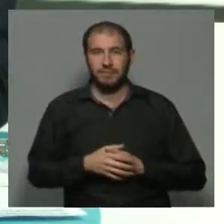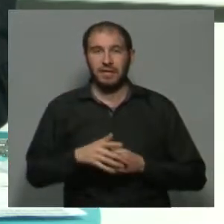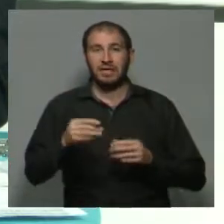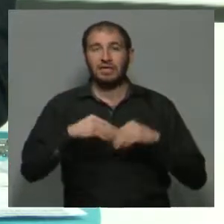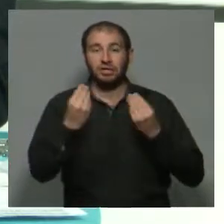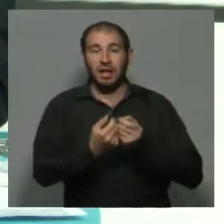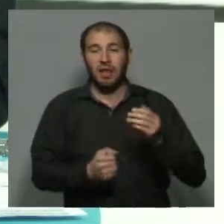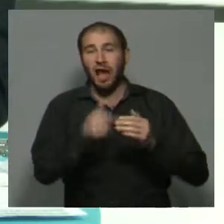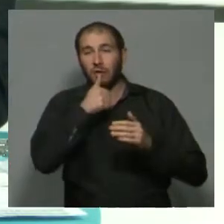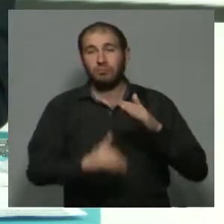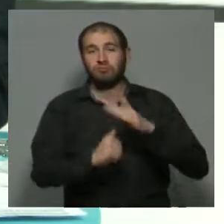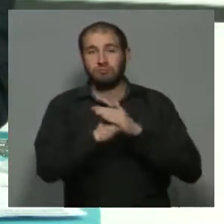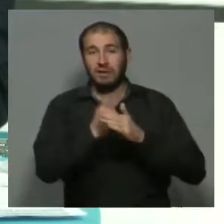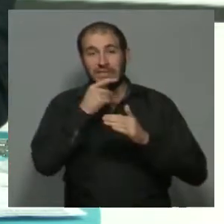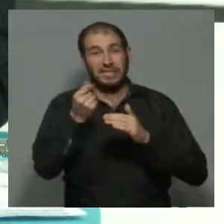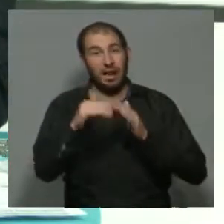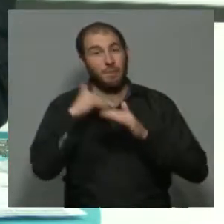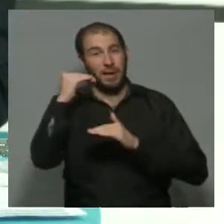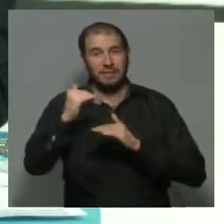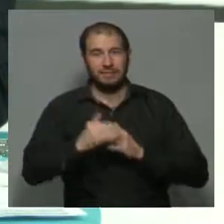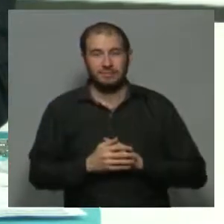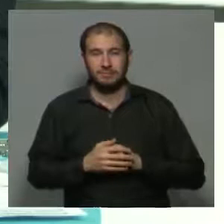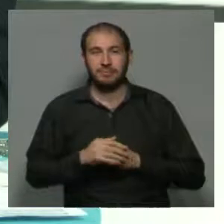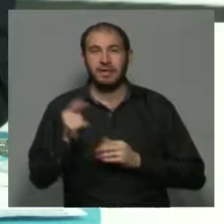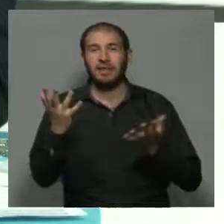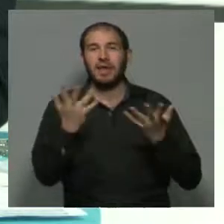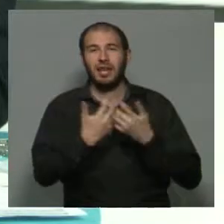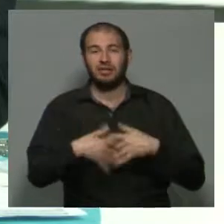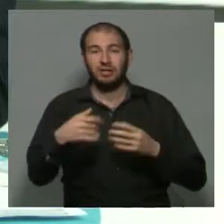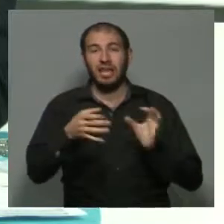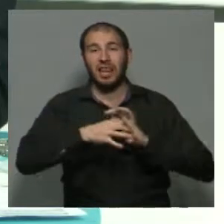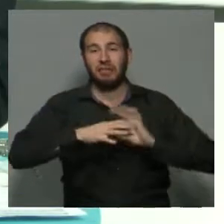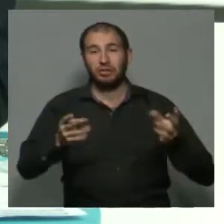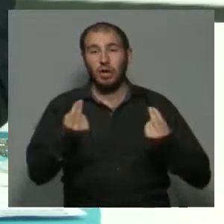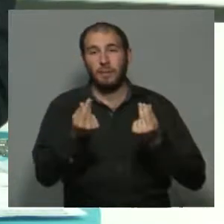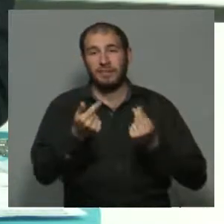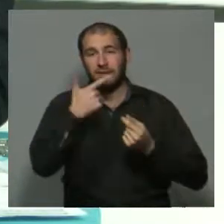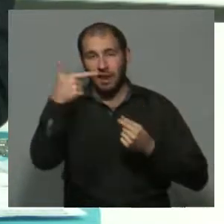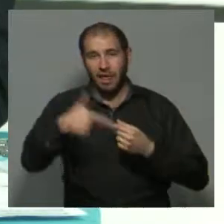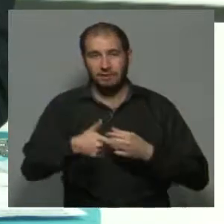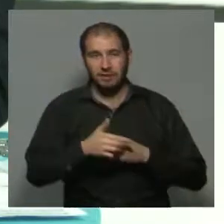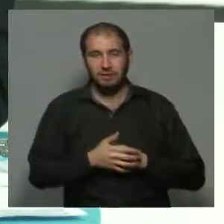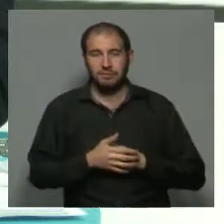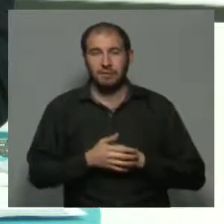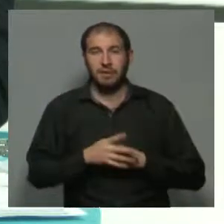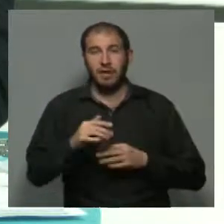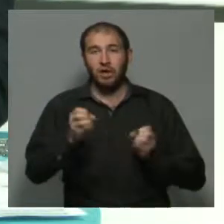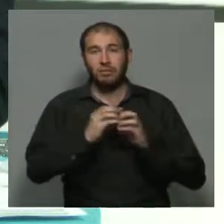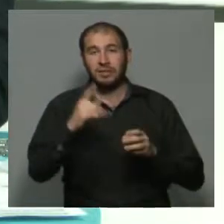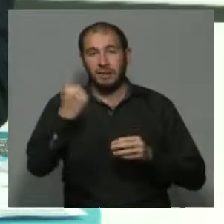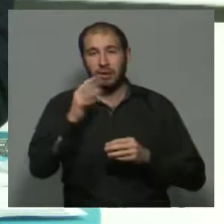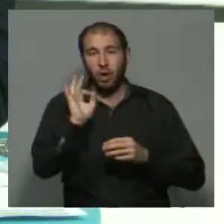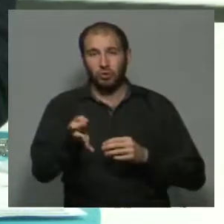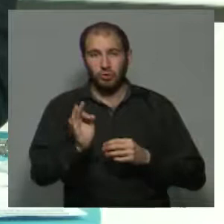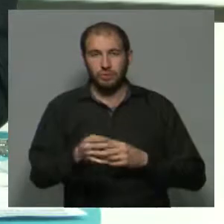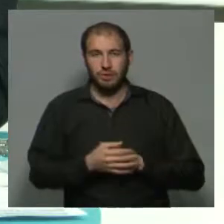tanque ahora es un poco más caro. Esto estaba relacionado con la liberación del precio de los combustibles que se dio a partir del 1 de